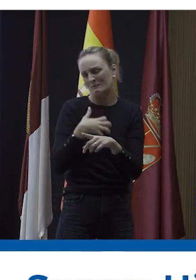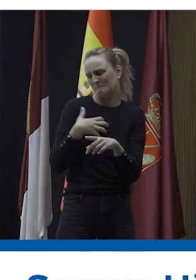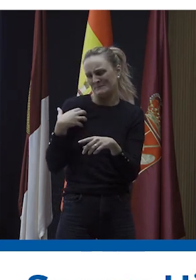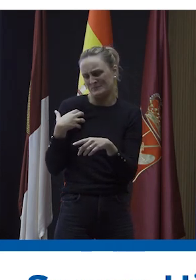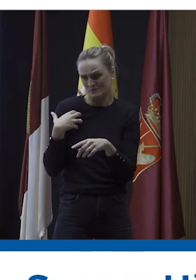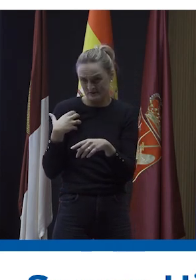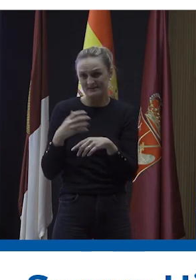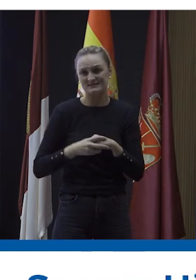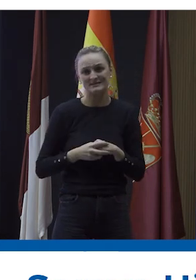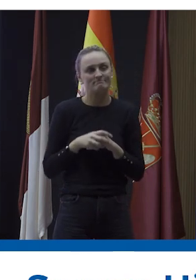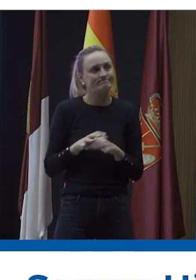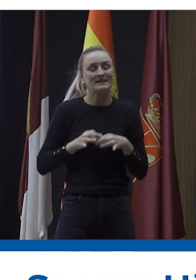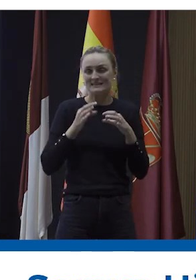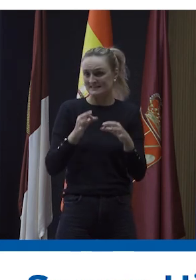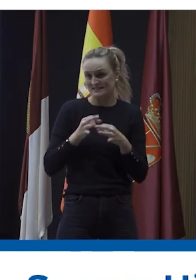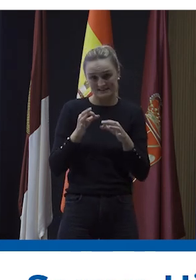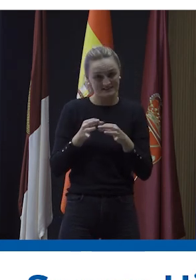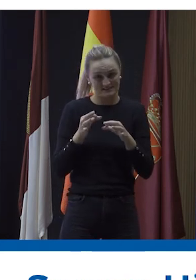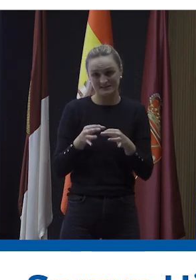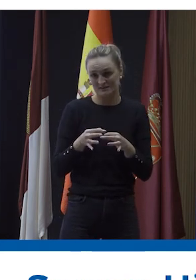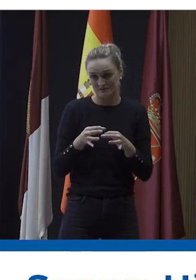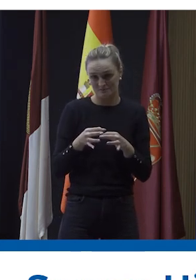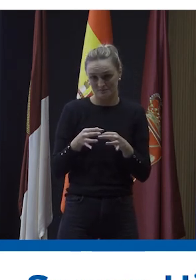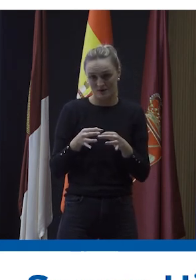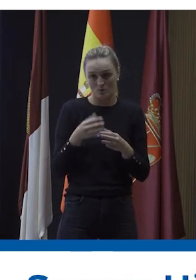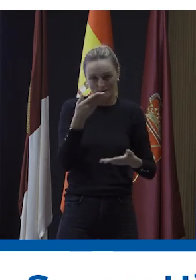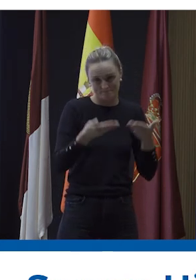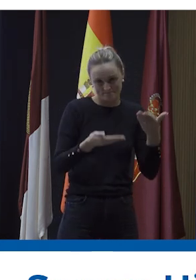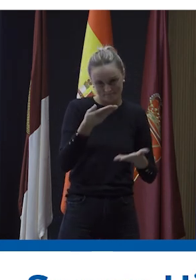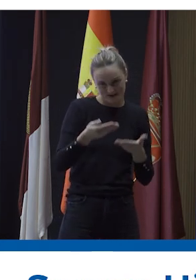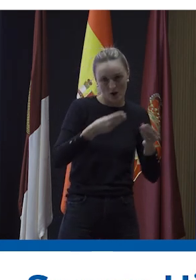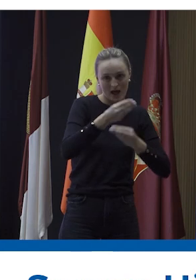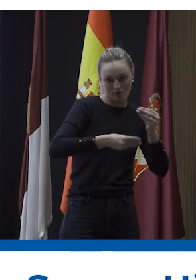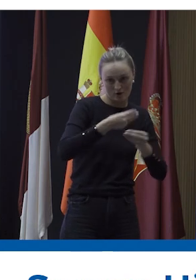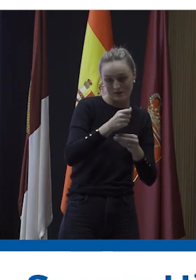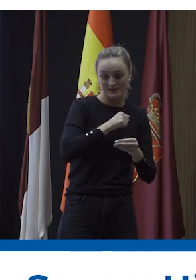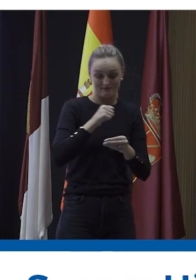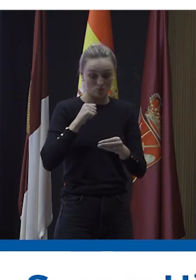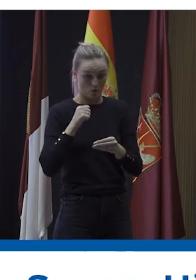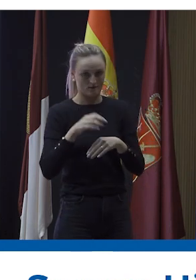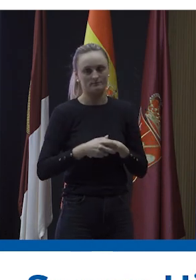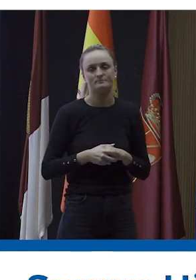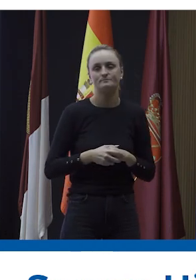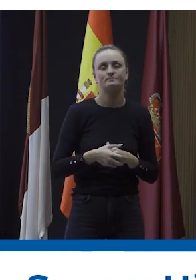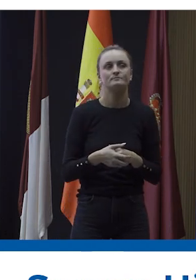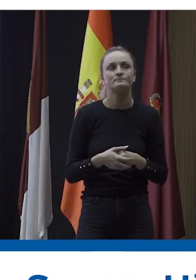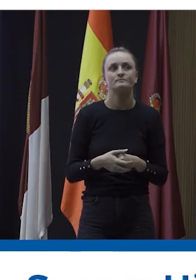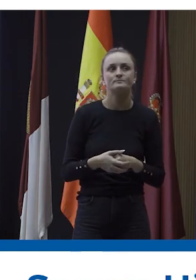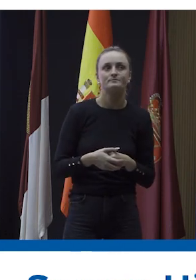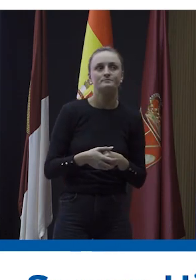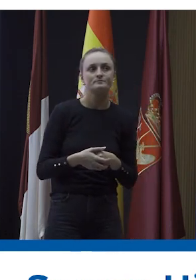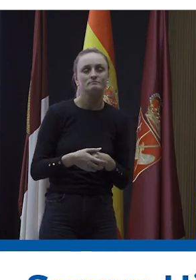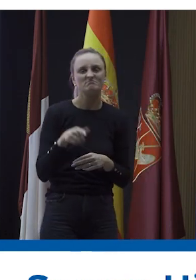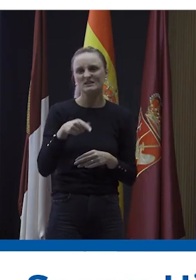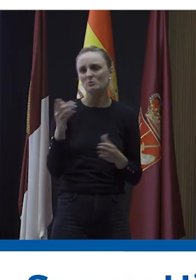¿vale? Entonces siempre hay que hacer una valoración individual de cada paciente. Bueno, esto lo voy a pasar